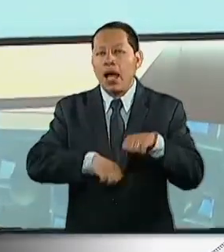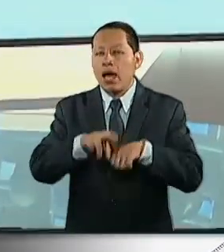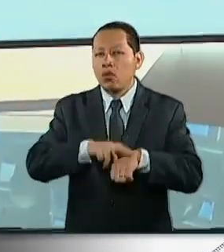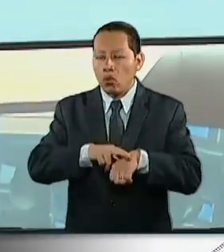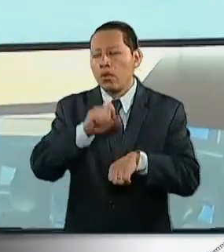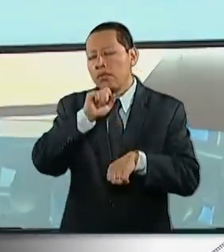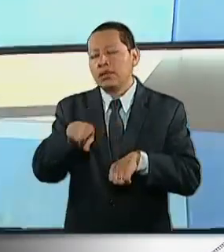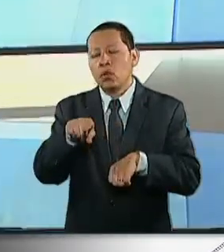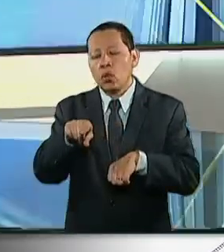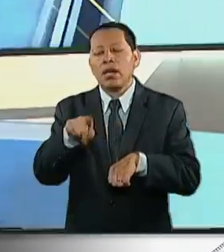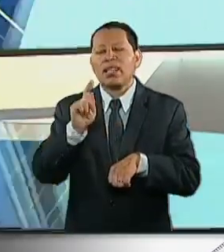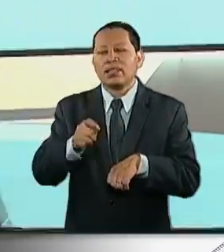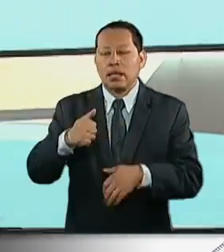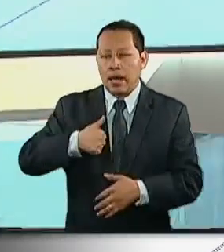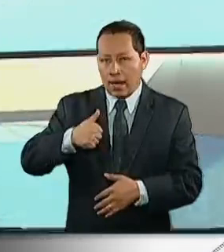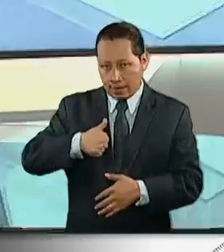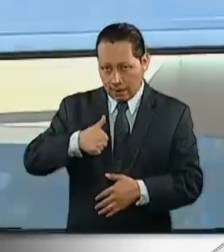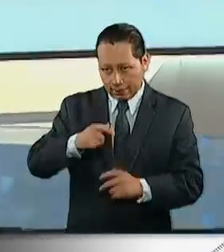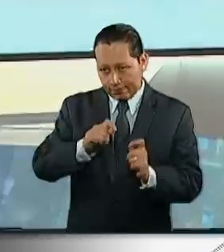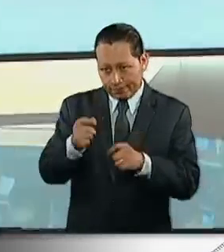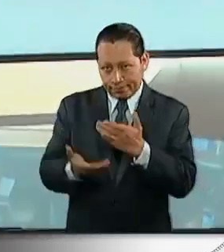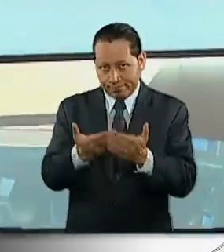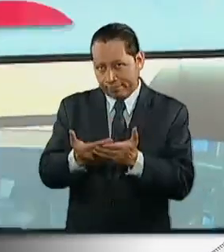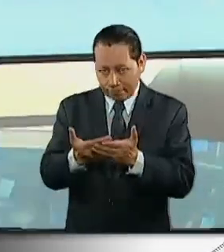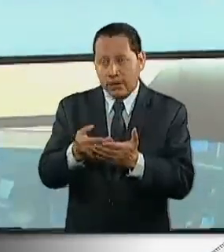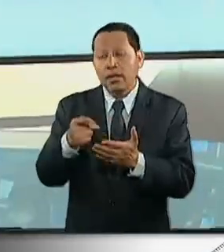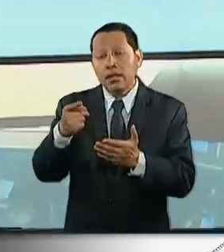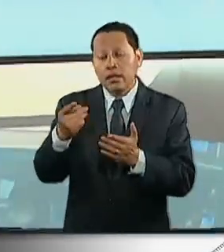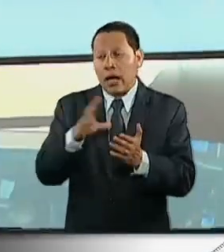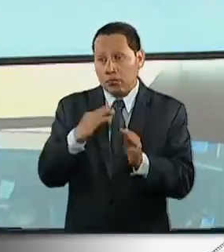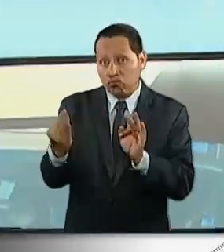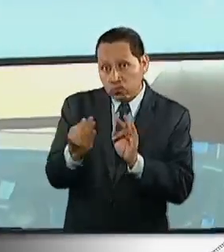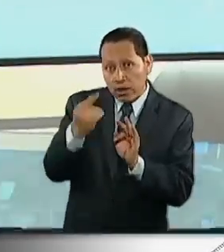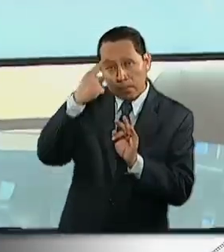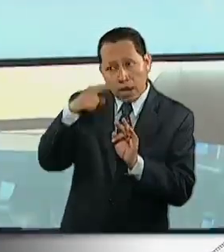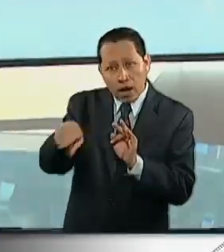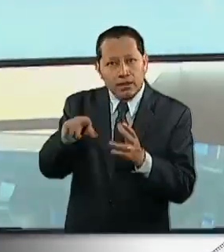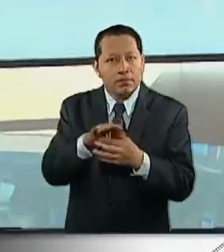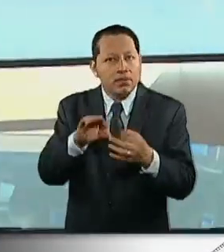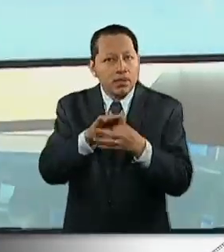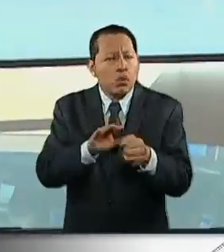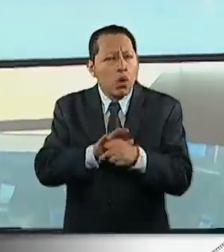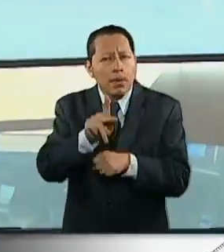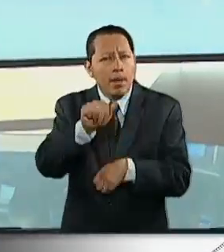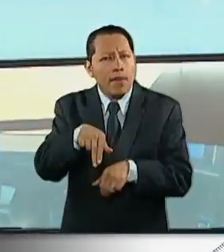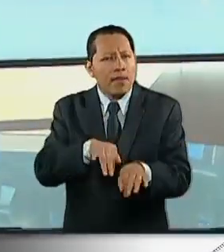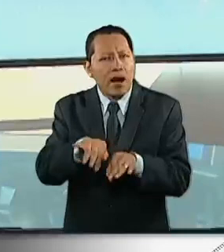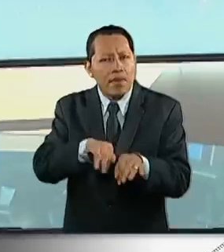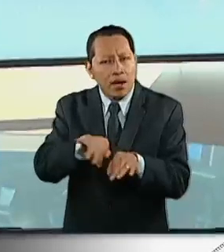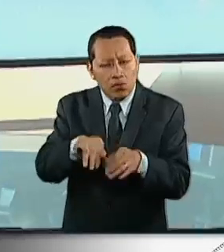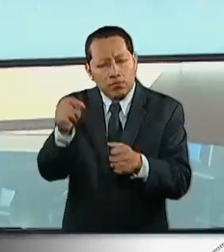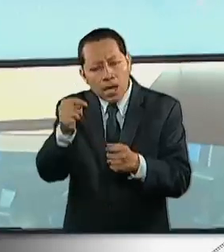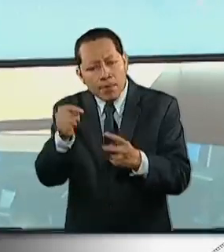y pleno y potenciario de México en Canadá él expuso su plan de trabajo en caso de ser elegido para el cargo en su presentación